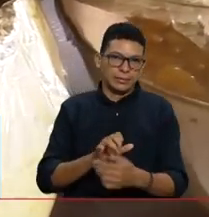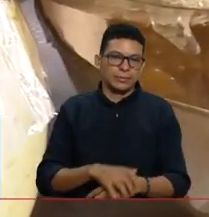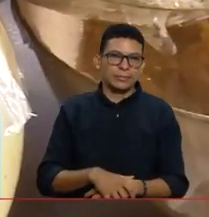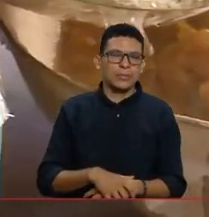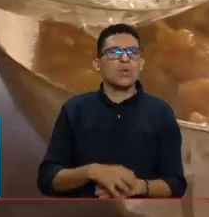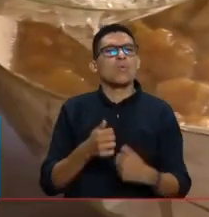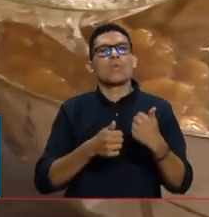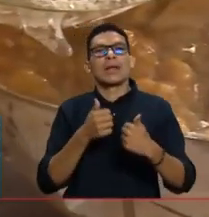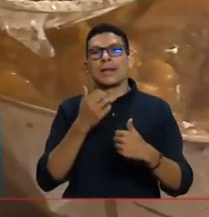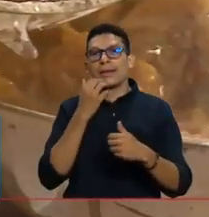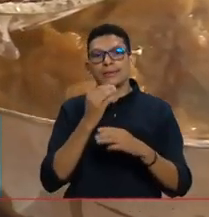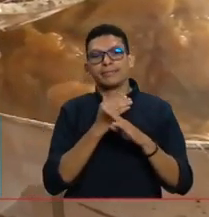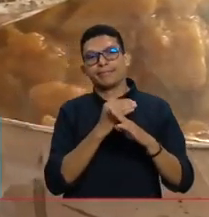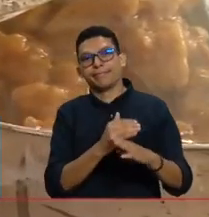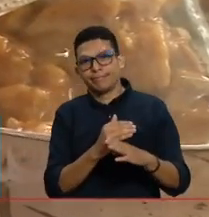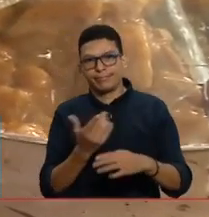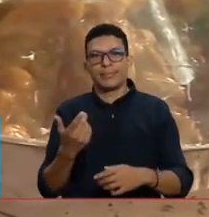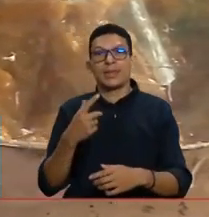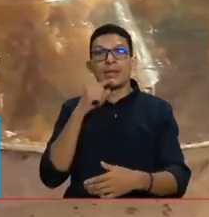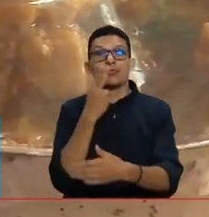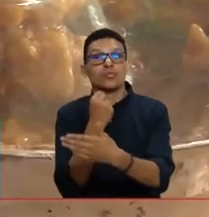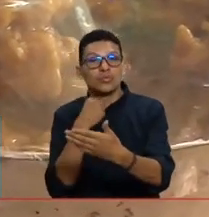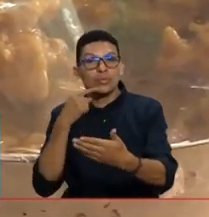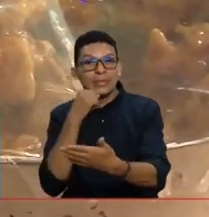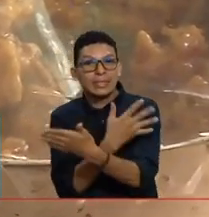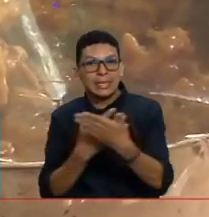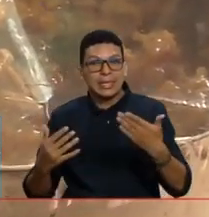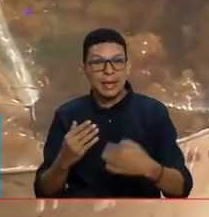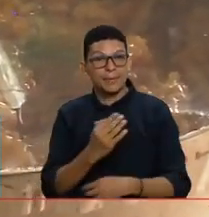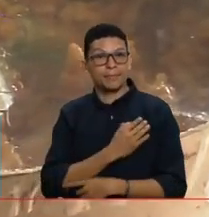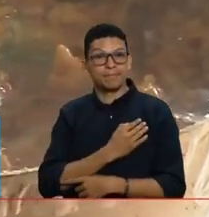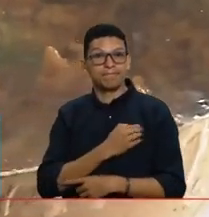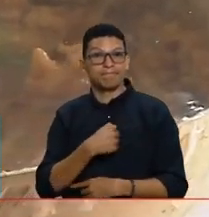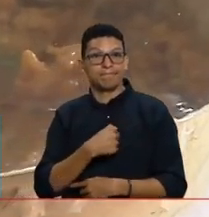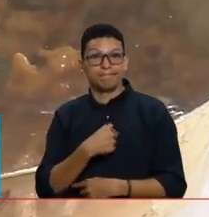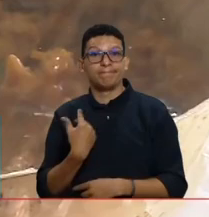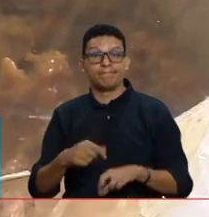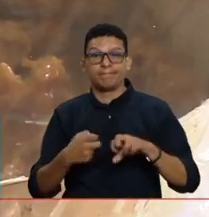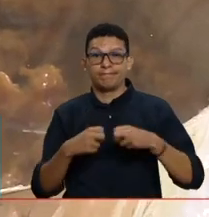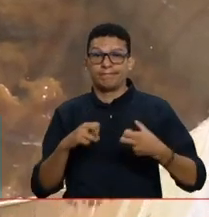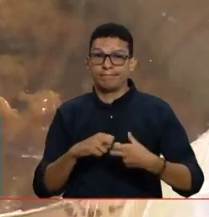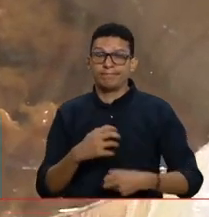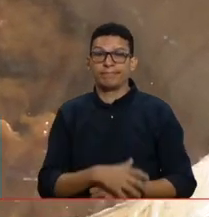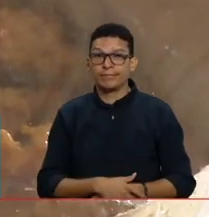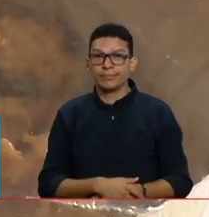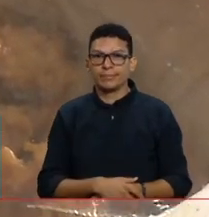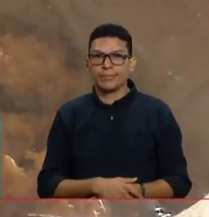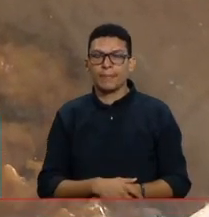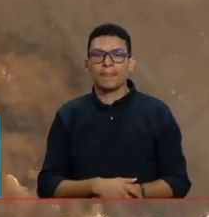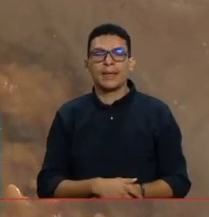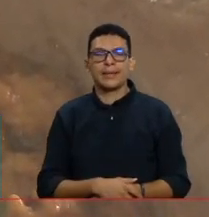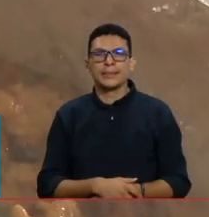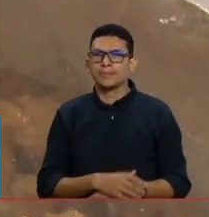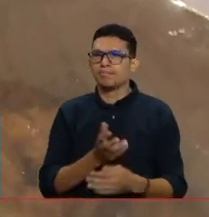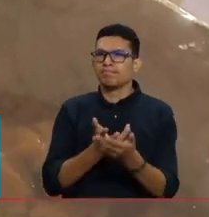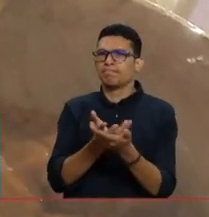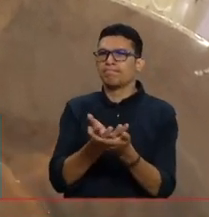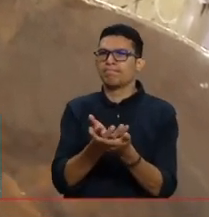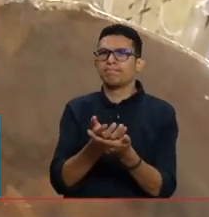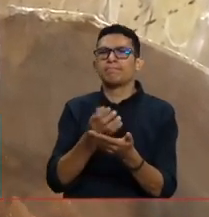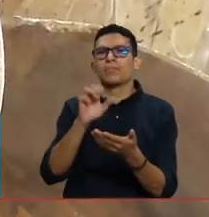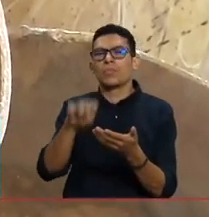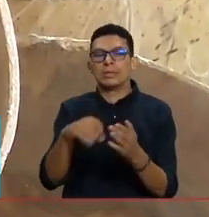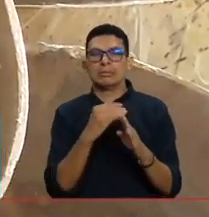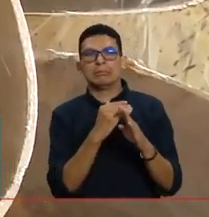como cuáles, diabetes, hipertensión, problemas cardíacos, es importante tenerlo en cuenta también. Y entonces, recomendaciones para